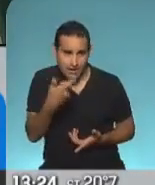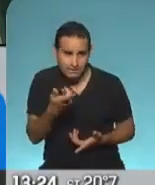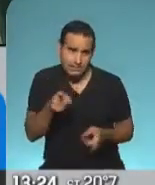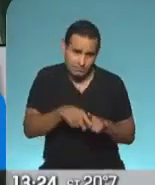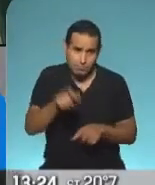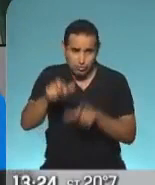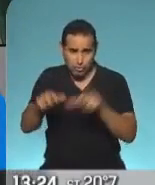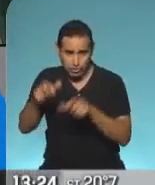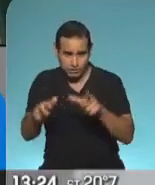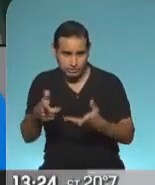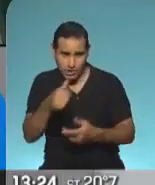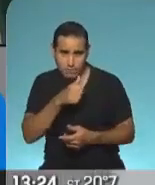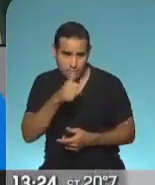¿verdad?